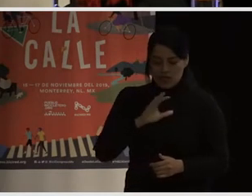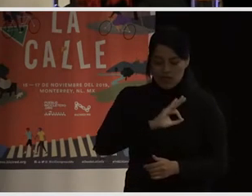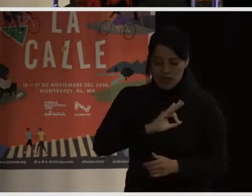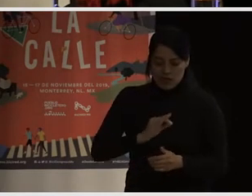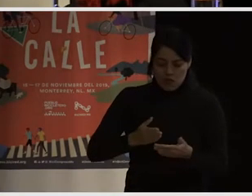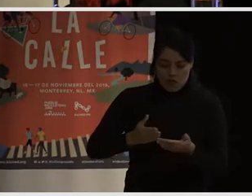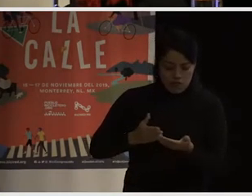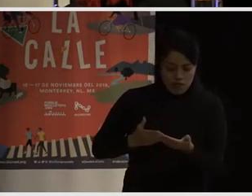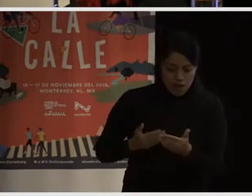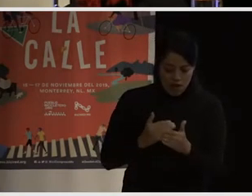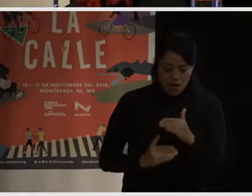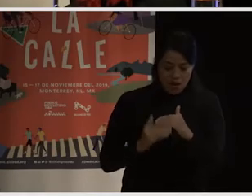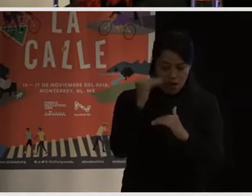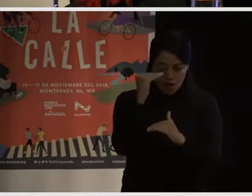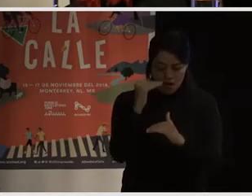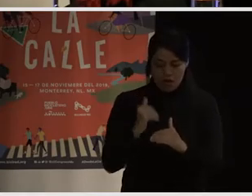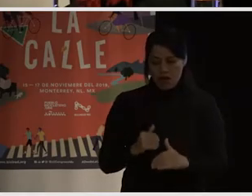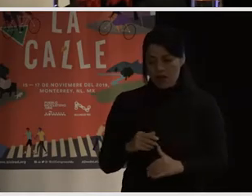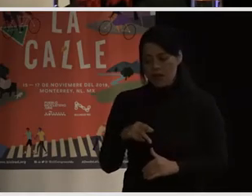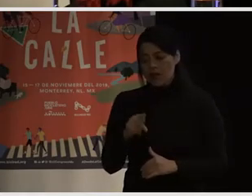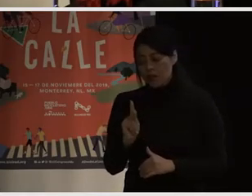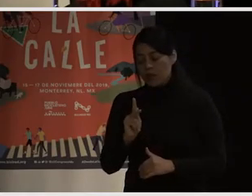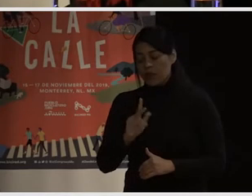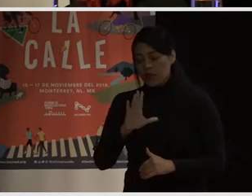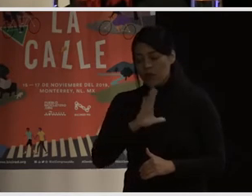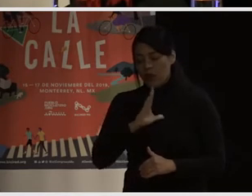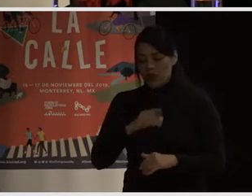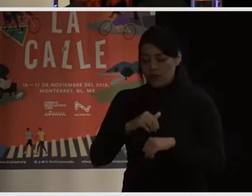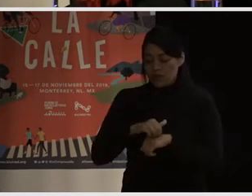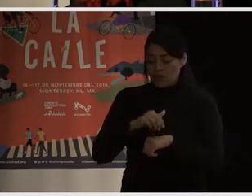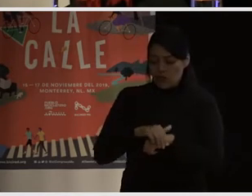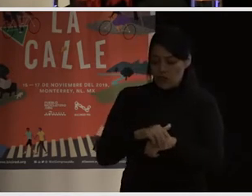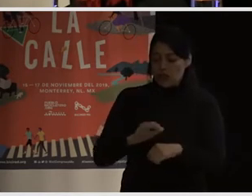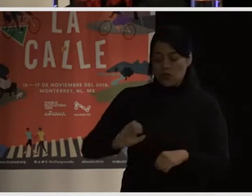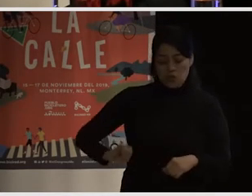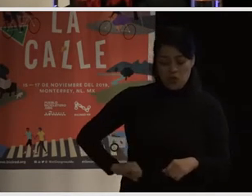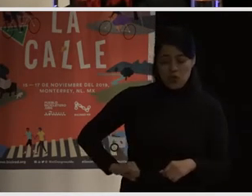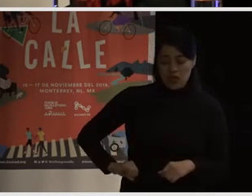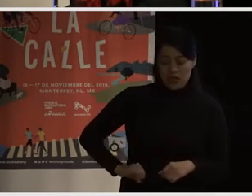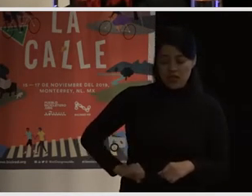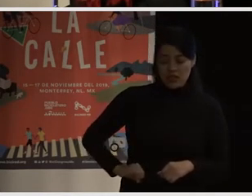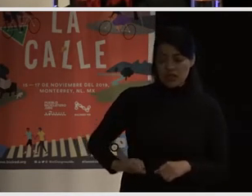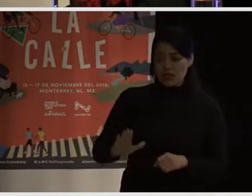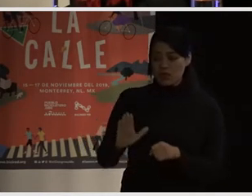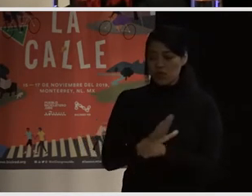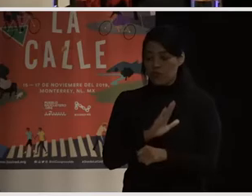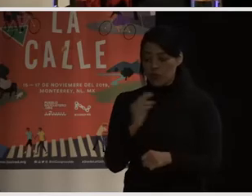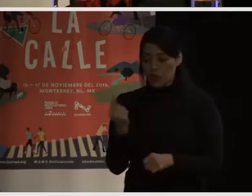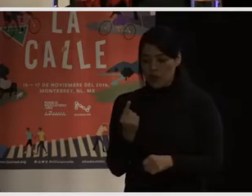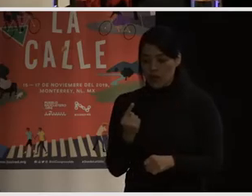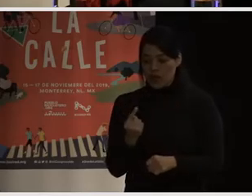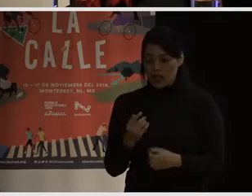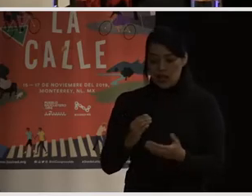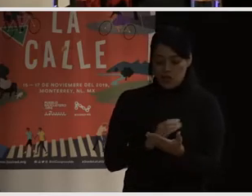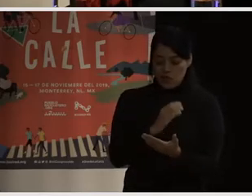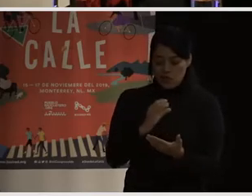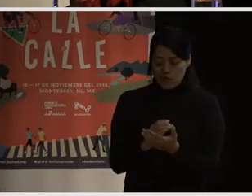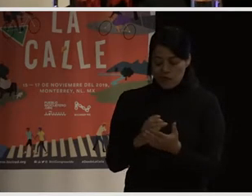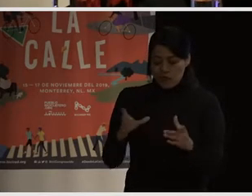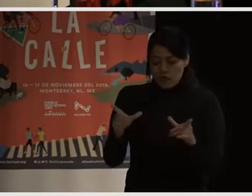metropolitano sin embargo los números son muy interesantes porque al ser un municipio una red una zona metropolitana